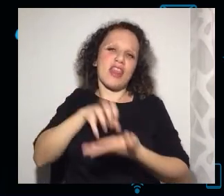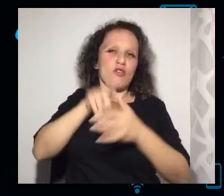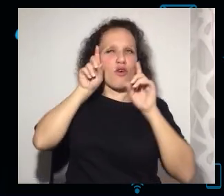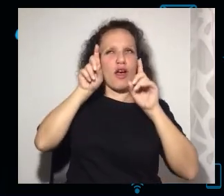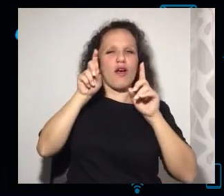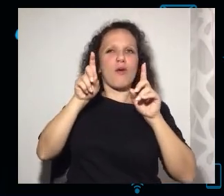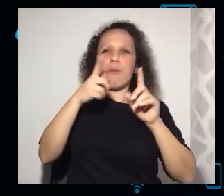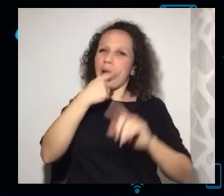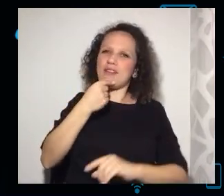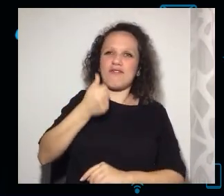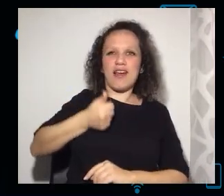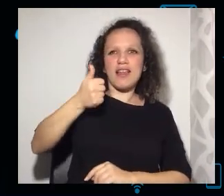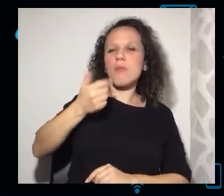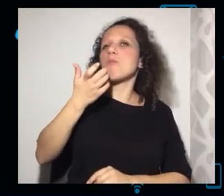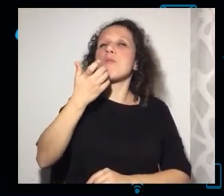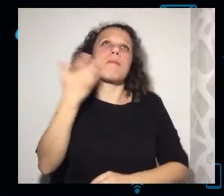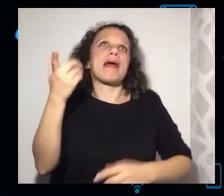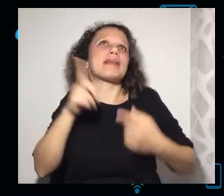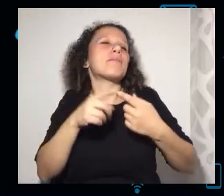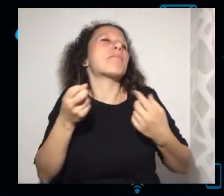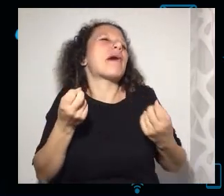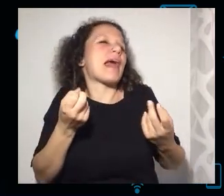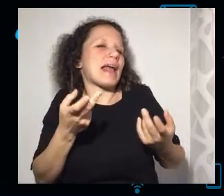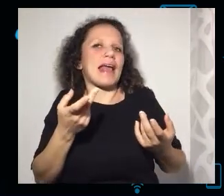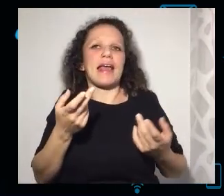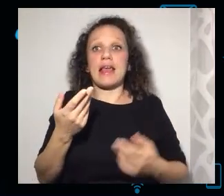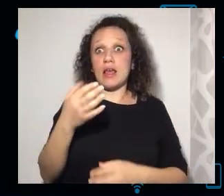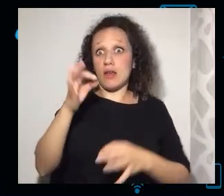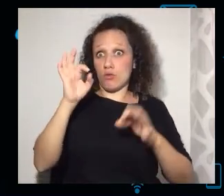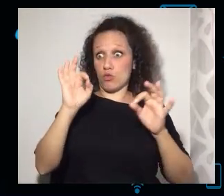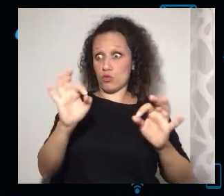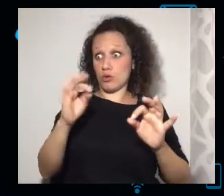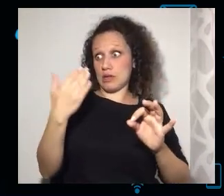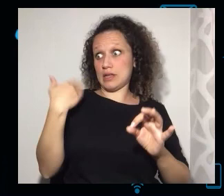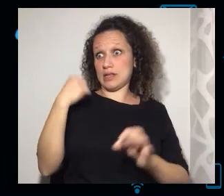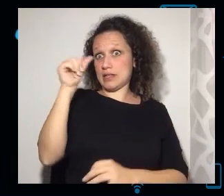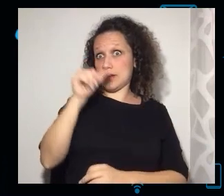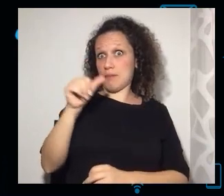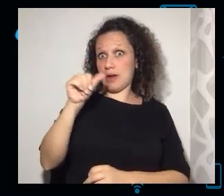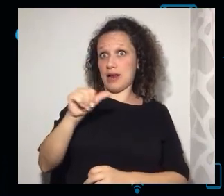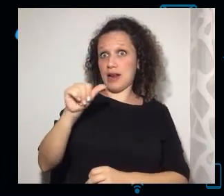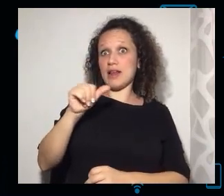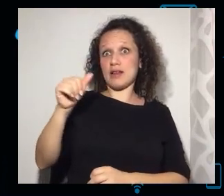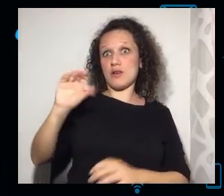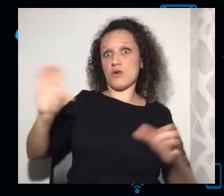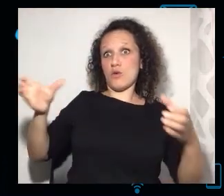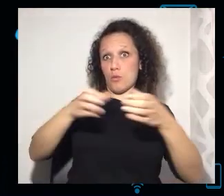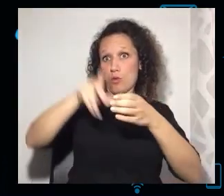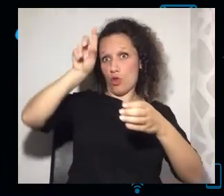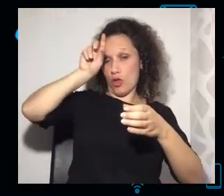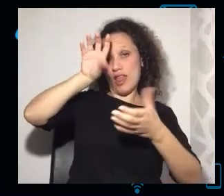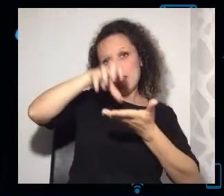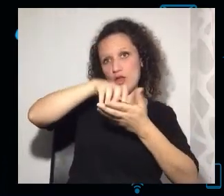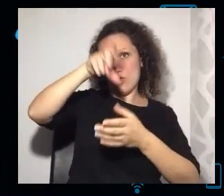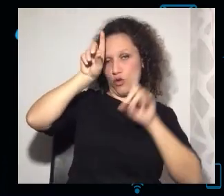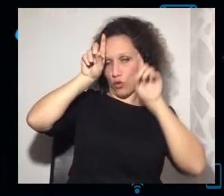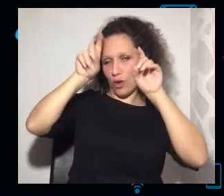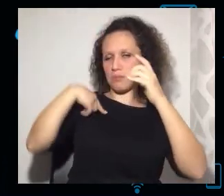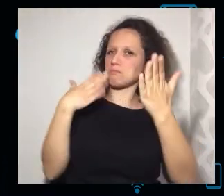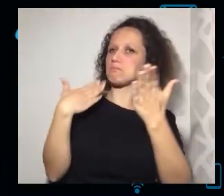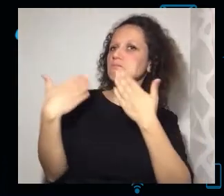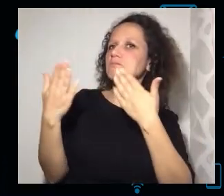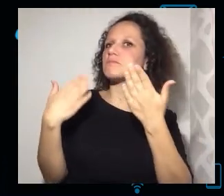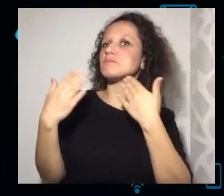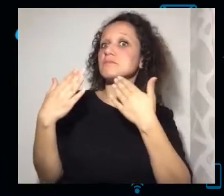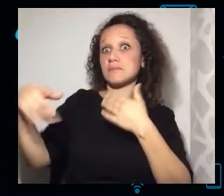y esto para qué es y esto hace hace unas semanas tenía la oportunidad de hablar con con un grupo de docentes de un centro educativo y una de las cosas